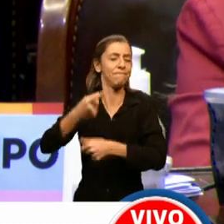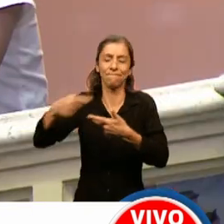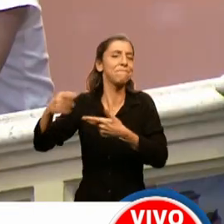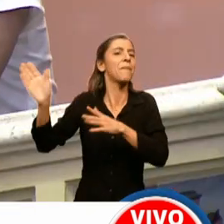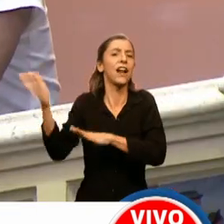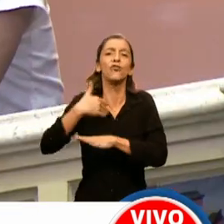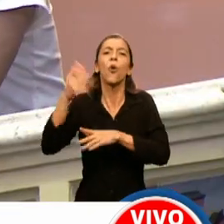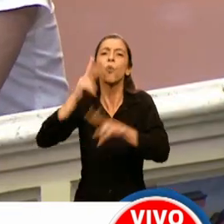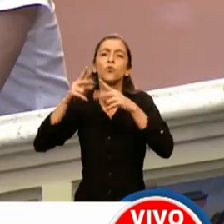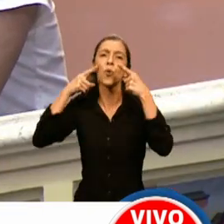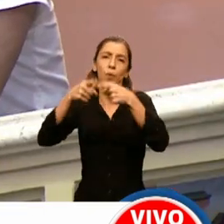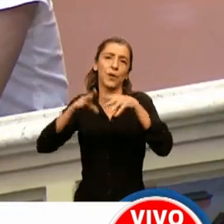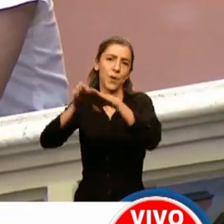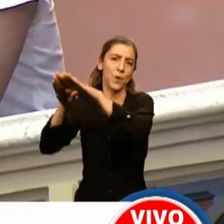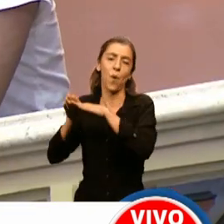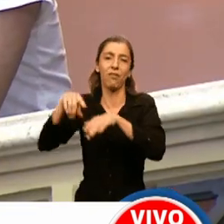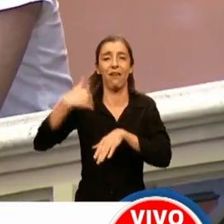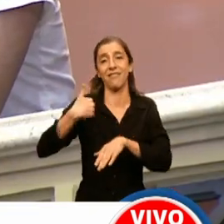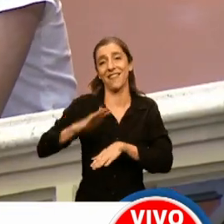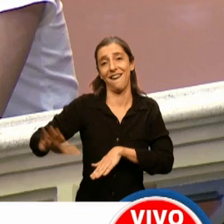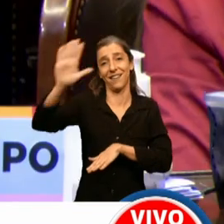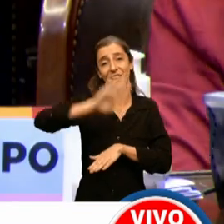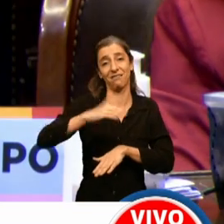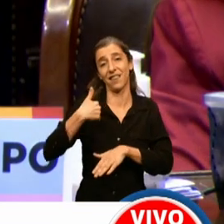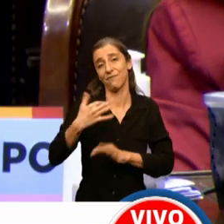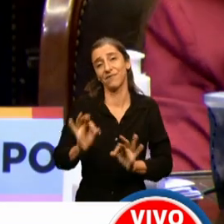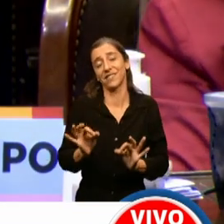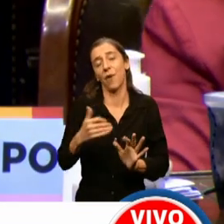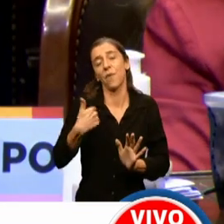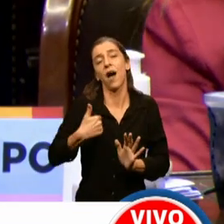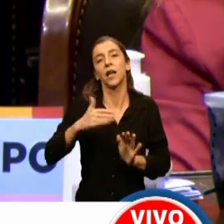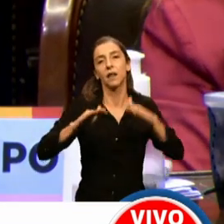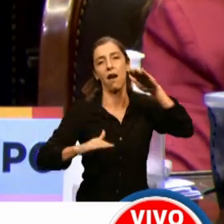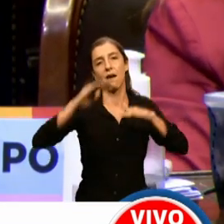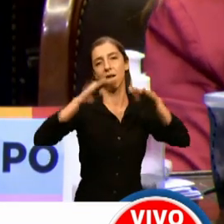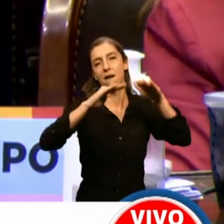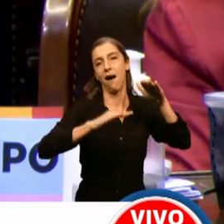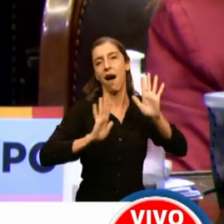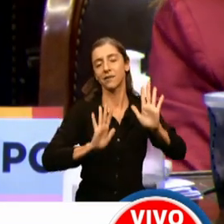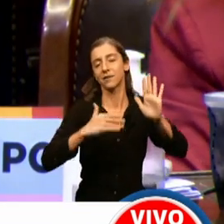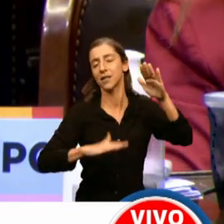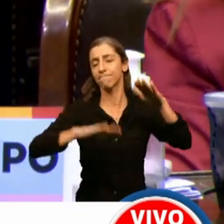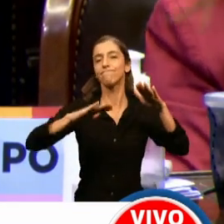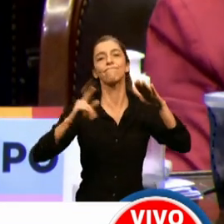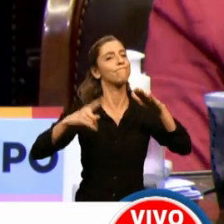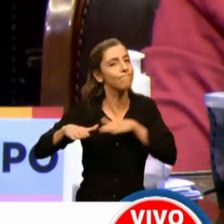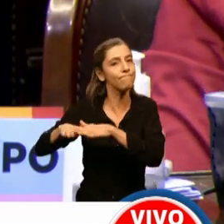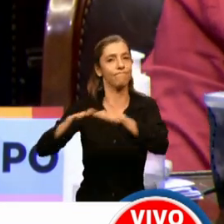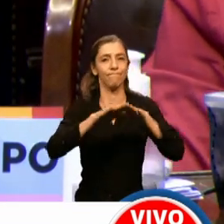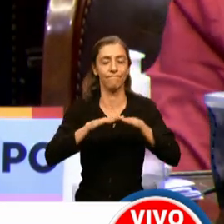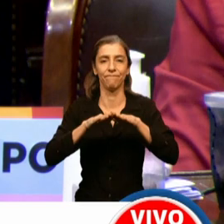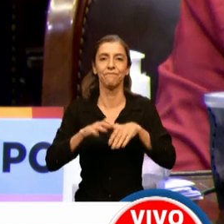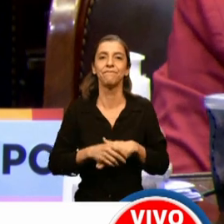conquistar la igualdad en esta argentina tan desigual después decir también que estamos